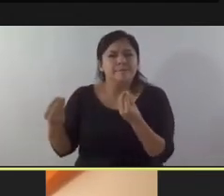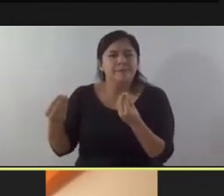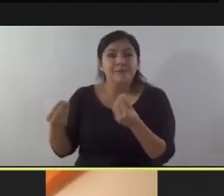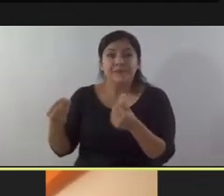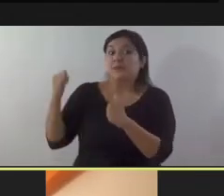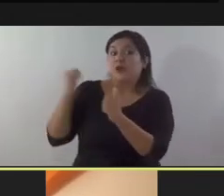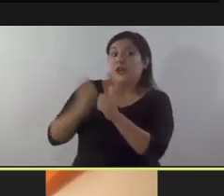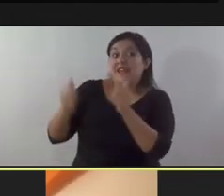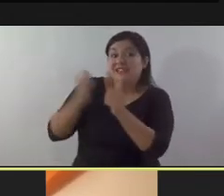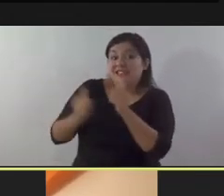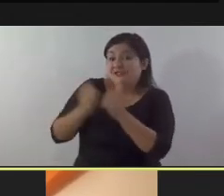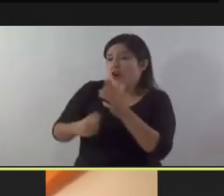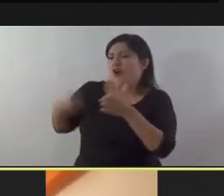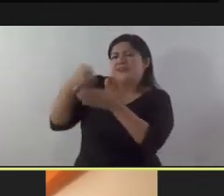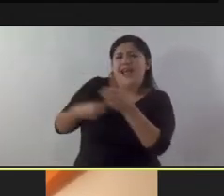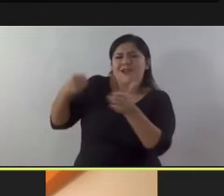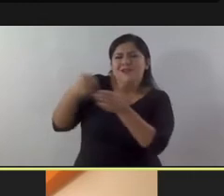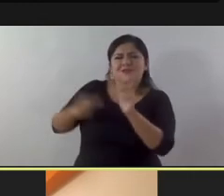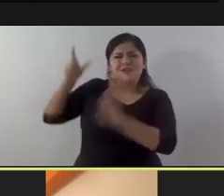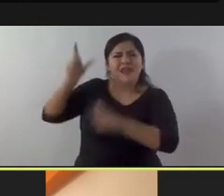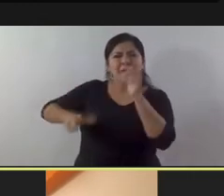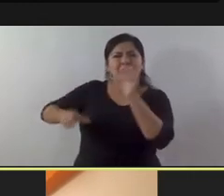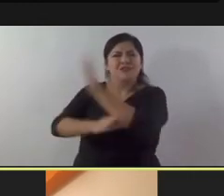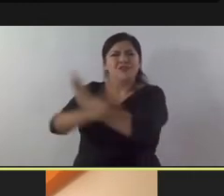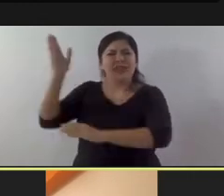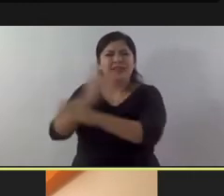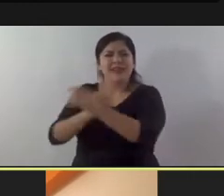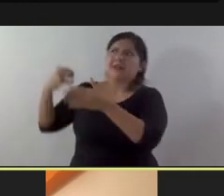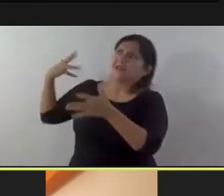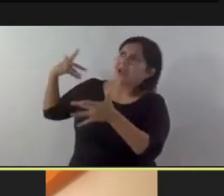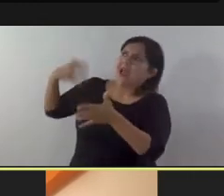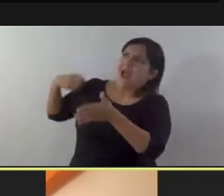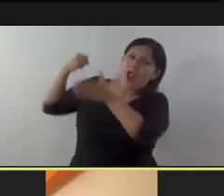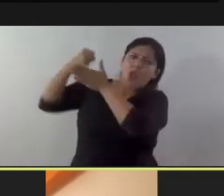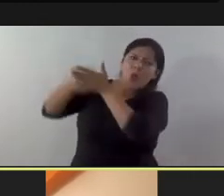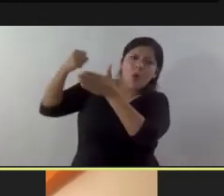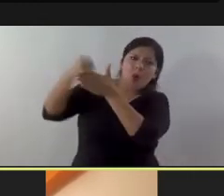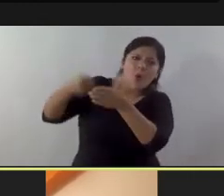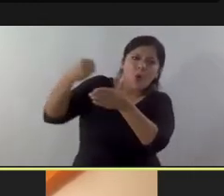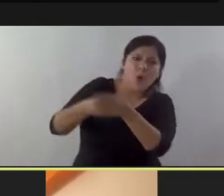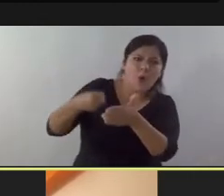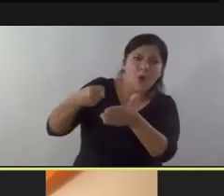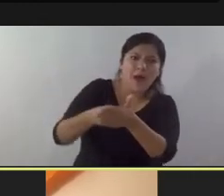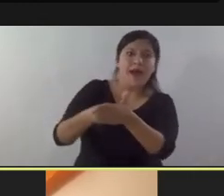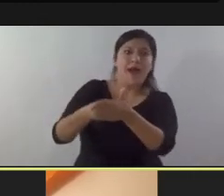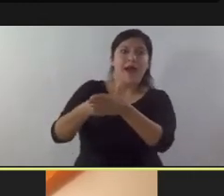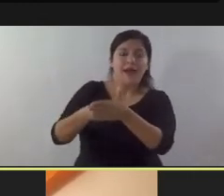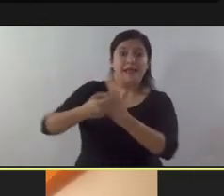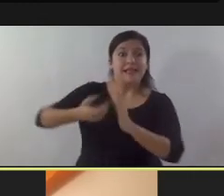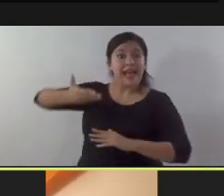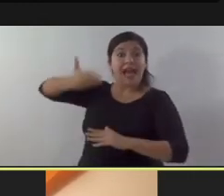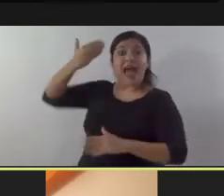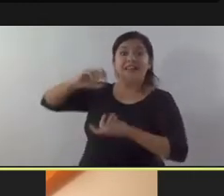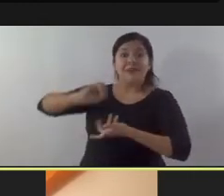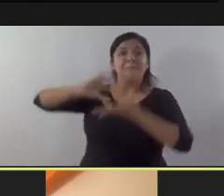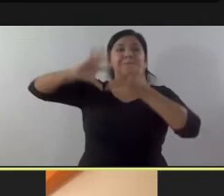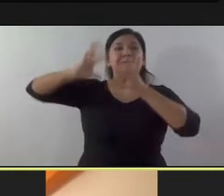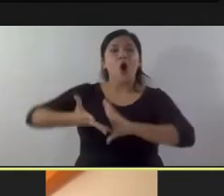las luchas de las personas con discapacidad, hay luchas anteriores a lo que hoy se conoce como modelo